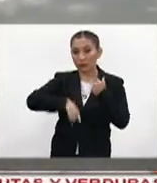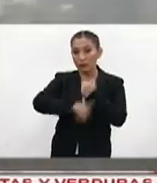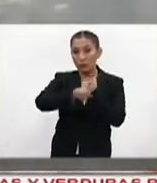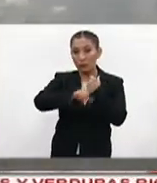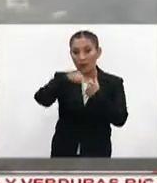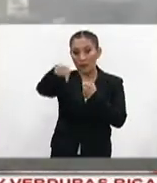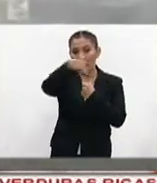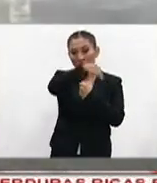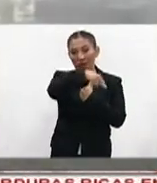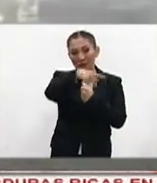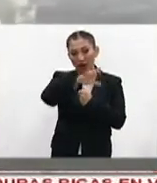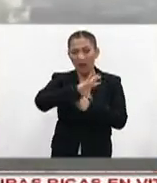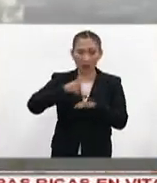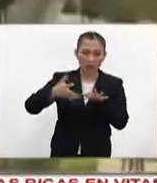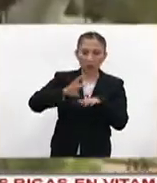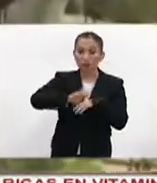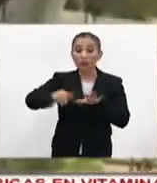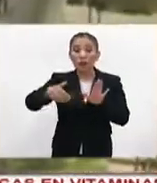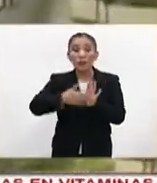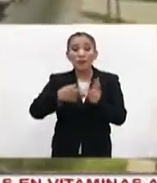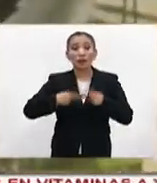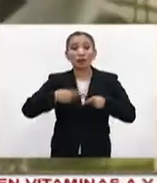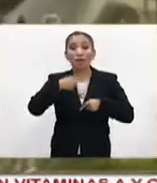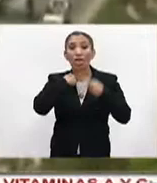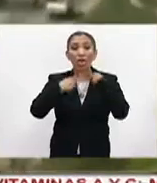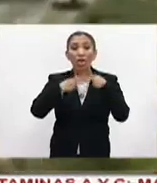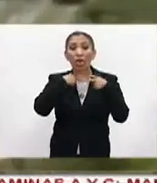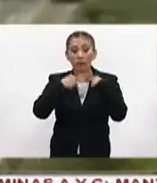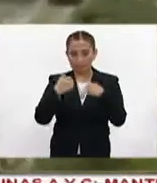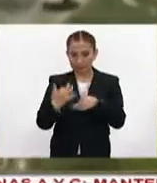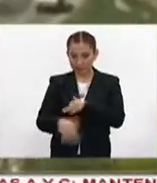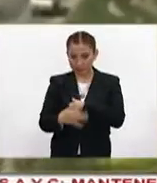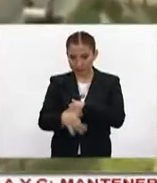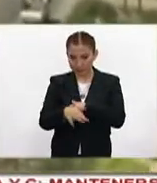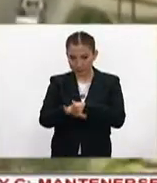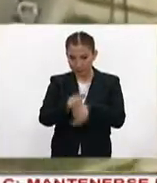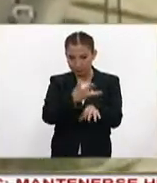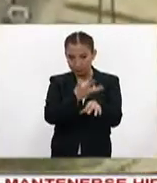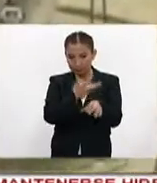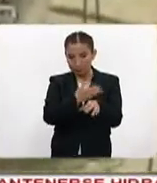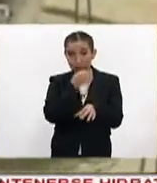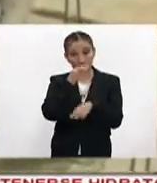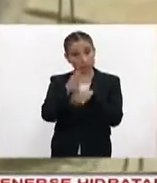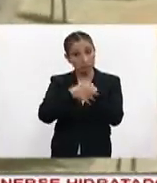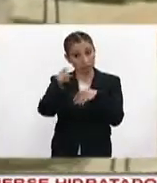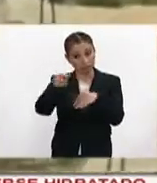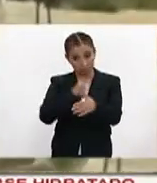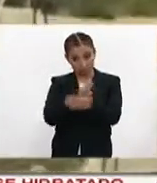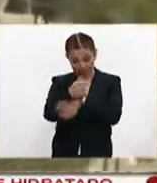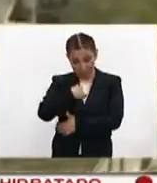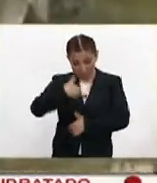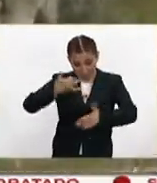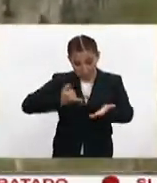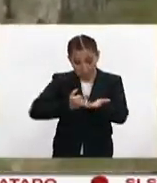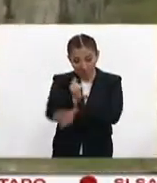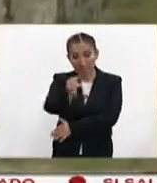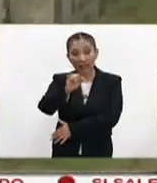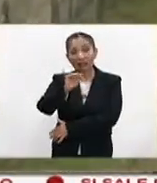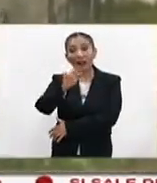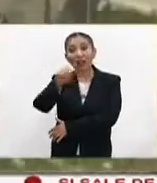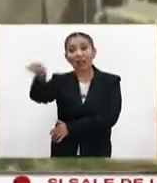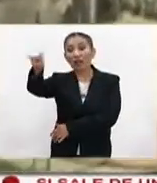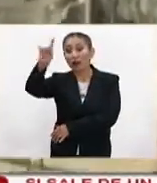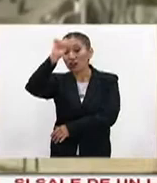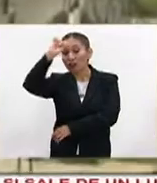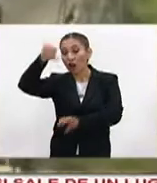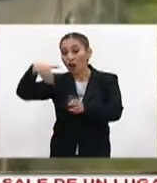conflicto, aunque se estima que hay cerca de 400.000 personas atrapadas. En tanto, Estados Unidos advirtió que actuará por cuenta propia en Siria si el